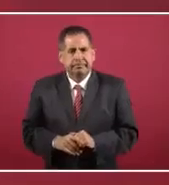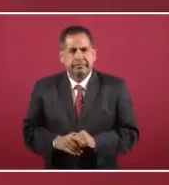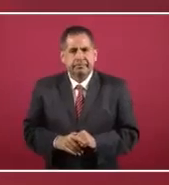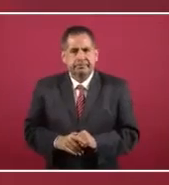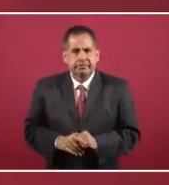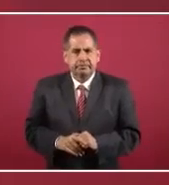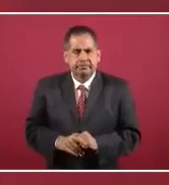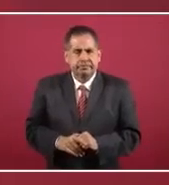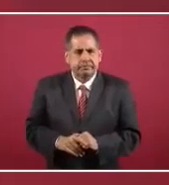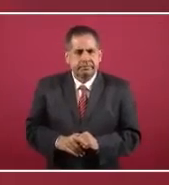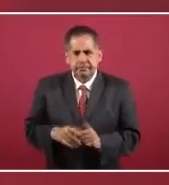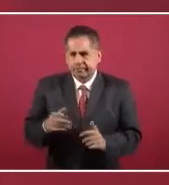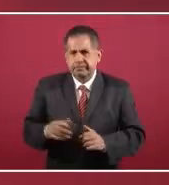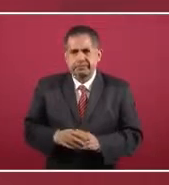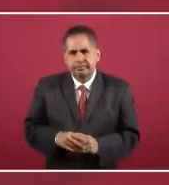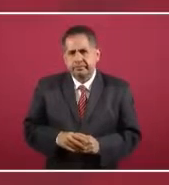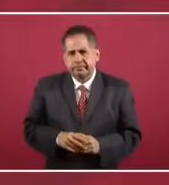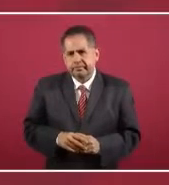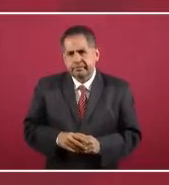Y en los